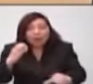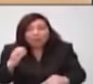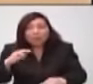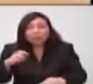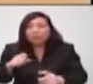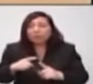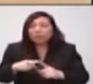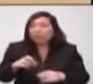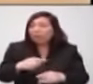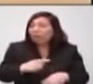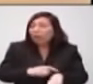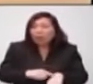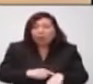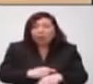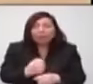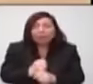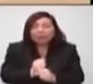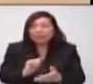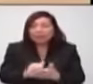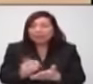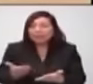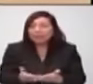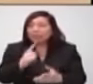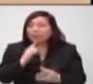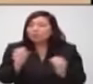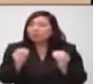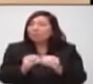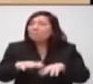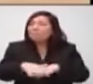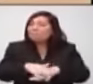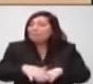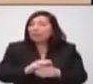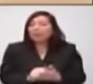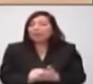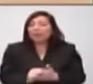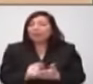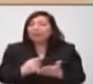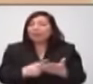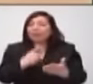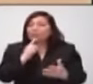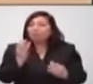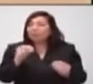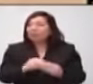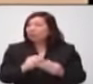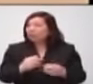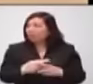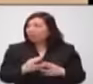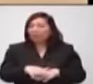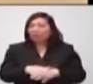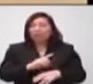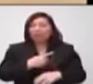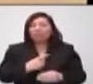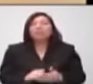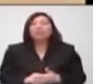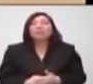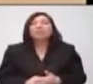la cantidad de obras de infraestructura que se vienen haciendo. Es un concepto planificado y es un concepto al que estamos abocados. Es un gran esfuerzo, pero